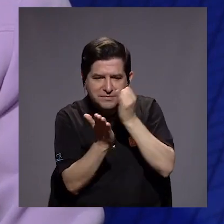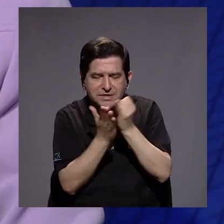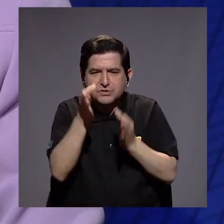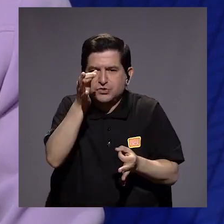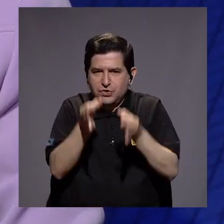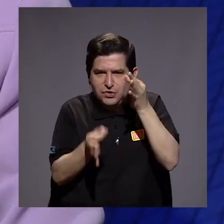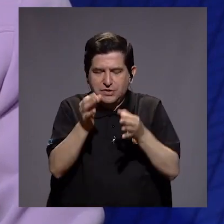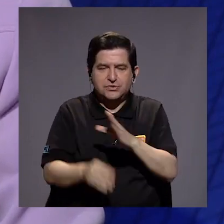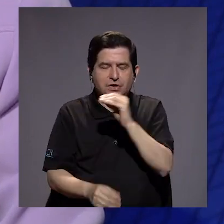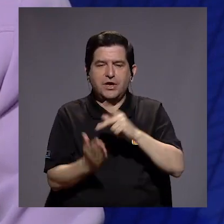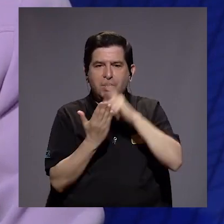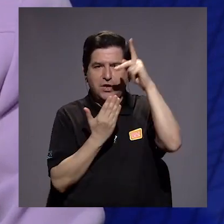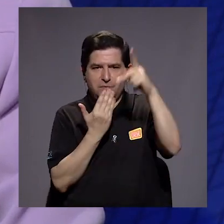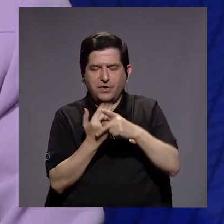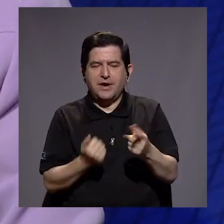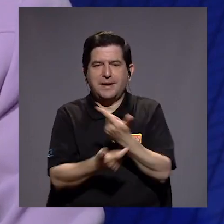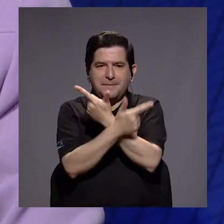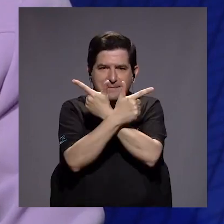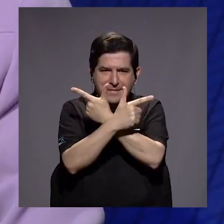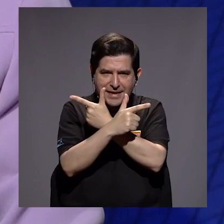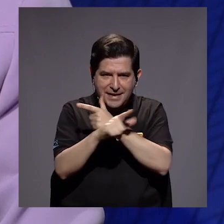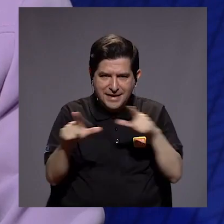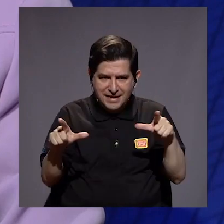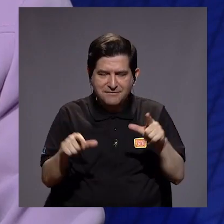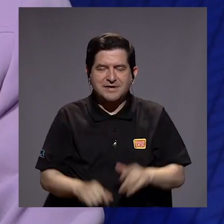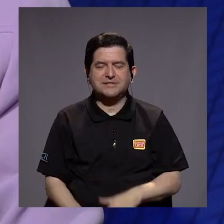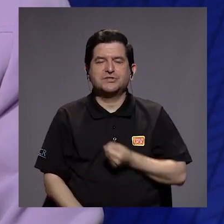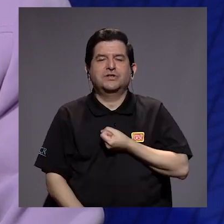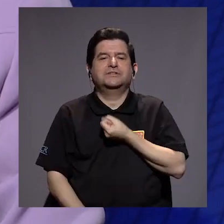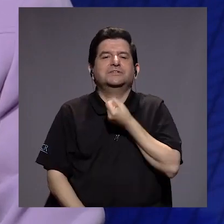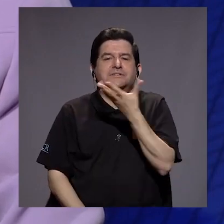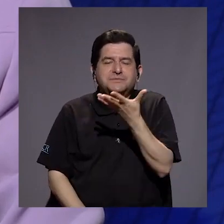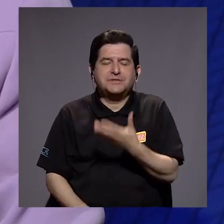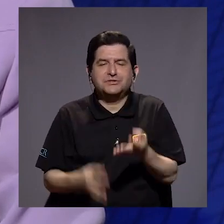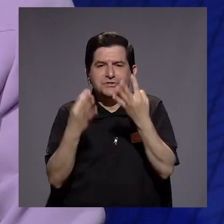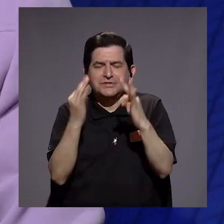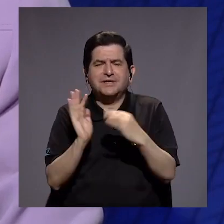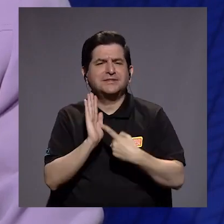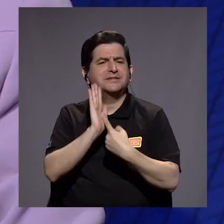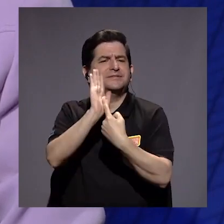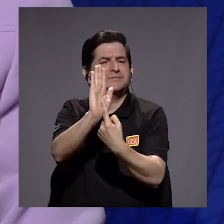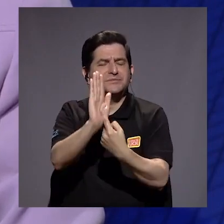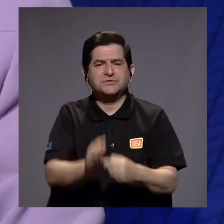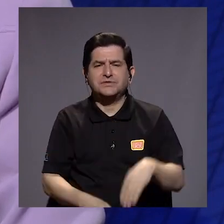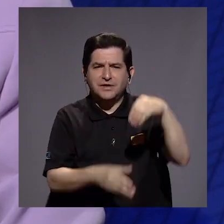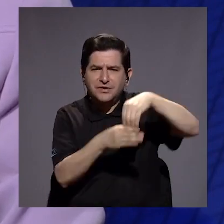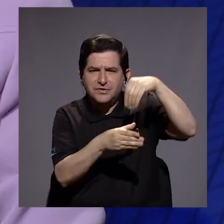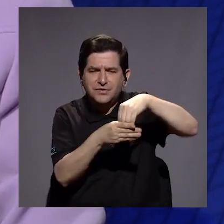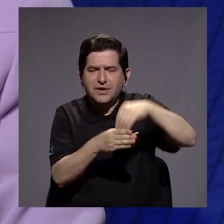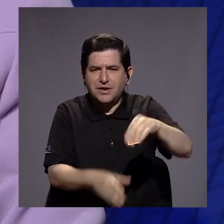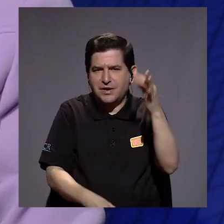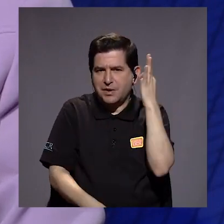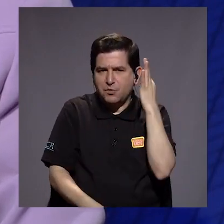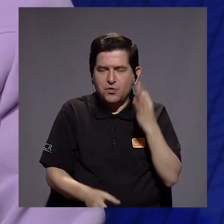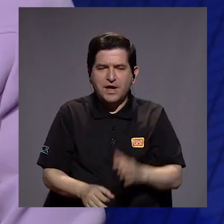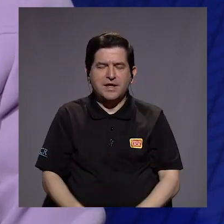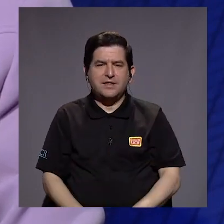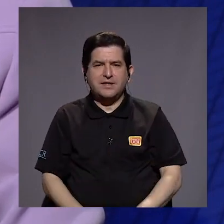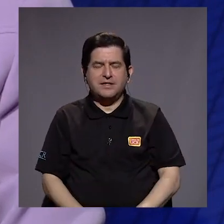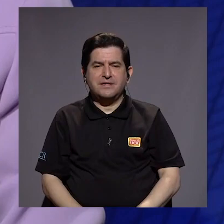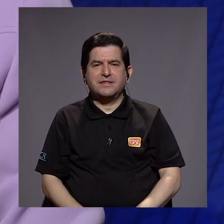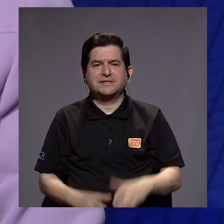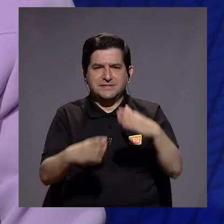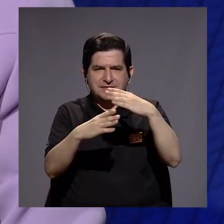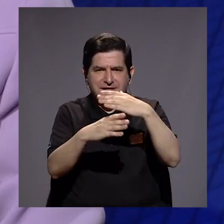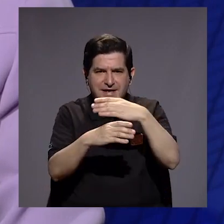de Investigaciones Jurídicas y el Programa de Libertad de Expresión pretenden visibilizar los aportes de las mujeres